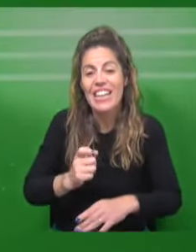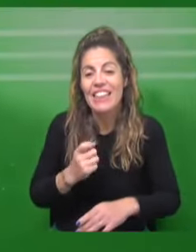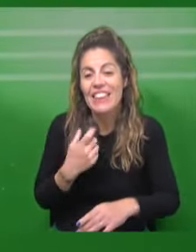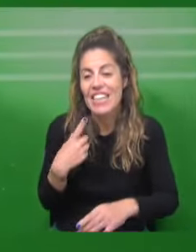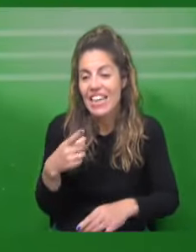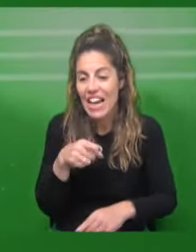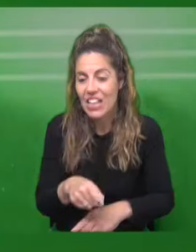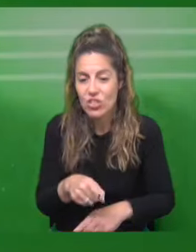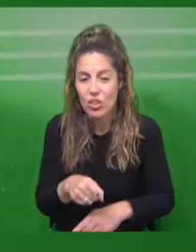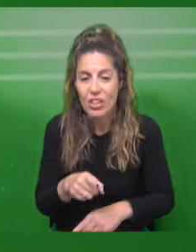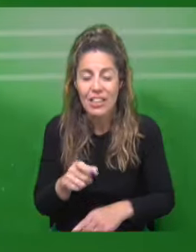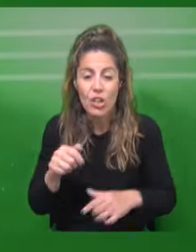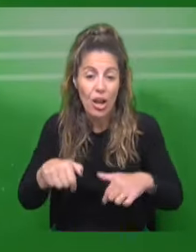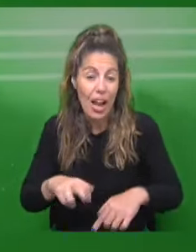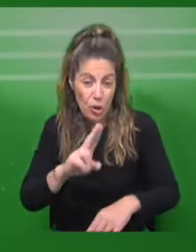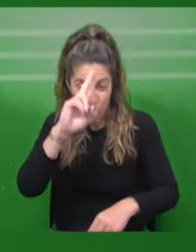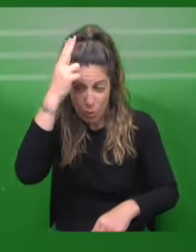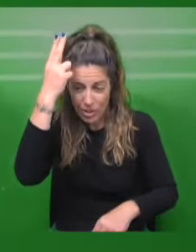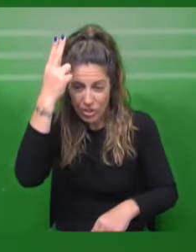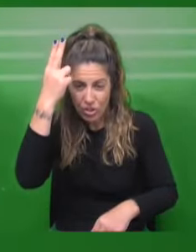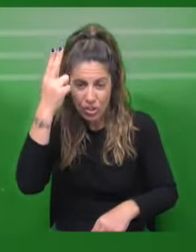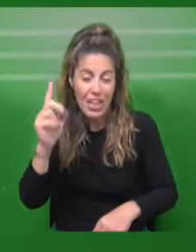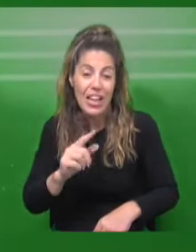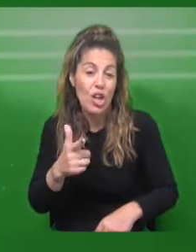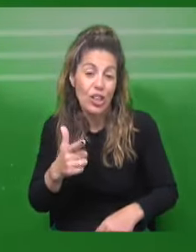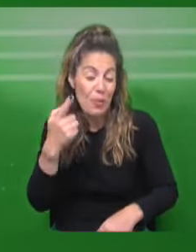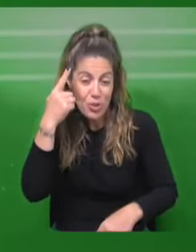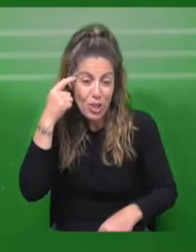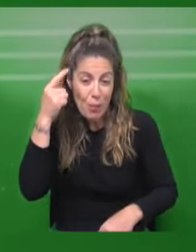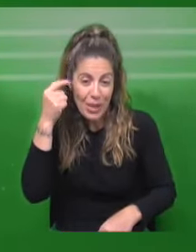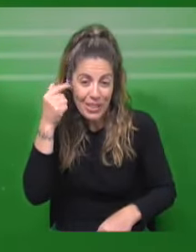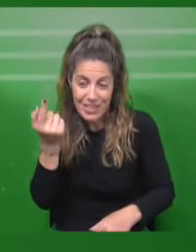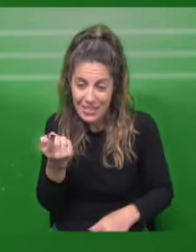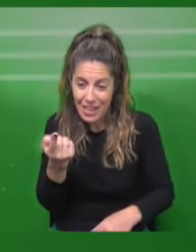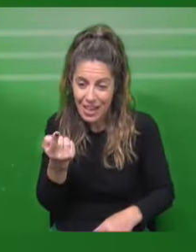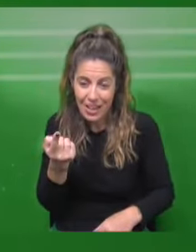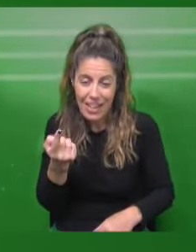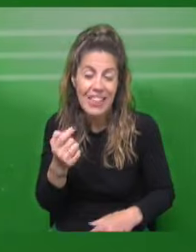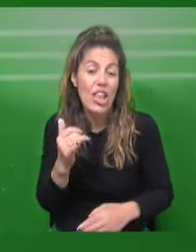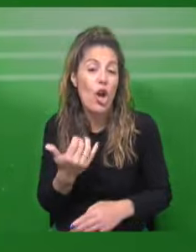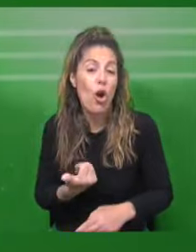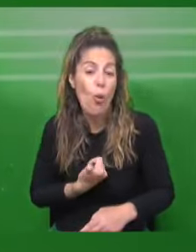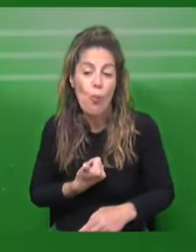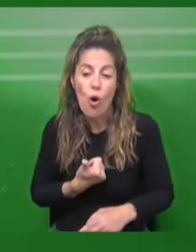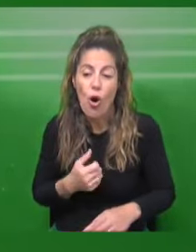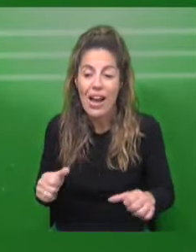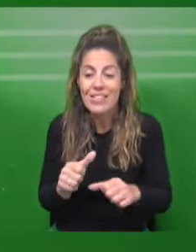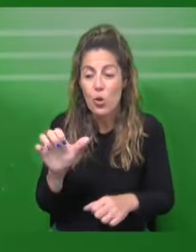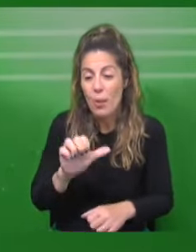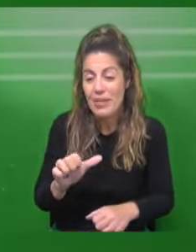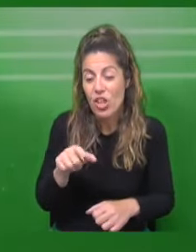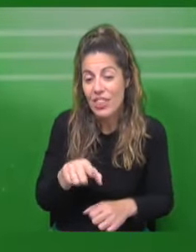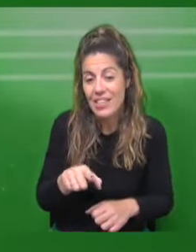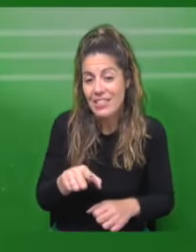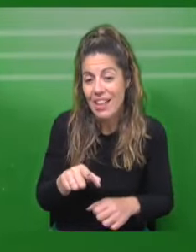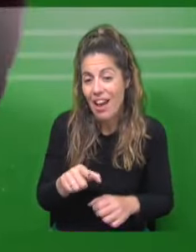eso somos los Criollos los uruguayos que no tenemos experiencia este de Cómo conducir un emprendimiento de esa naturaleza